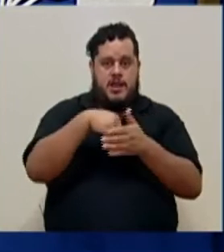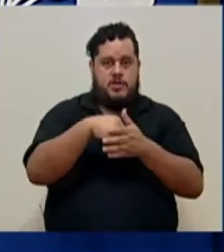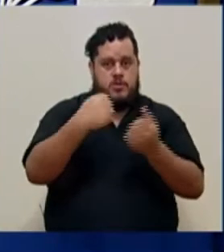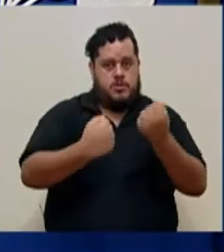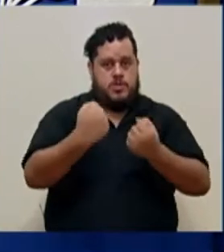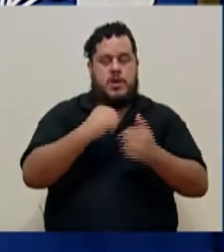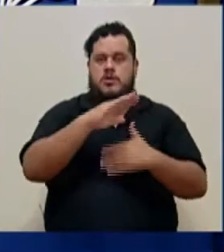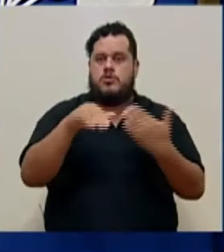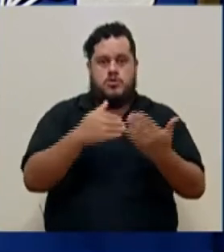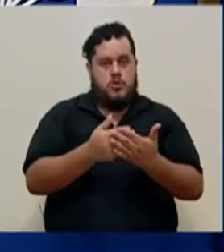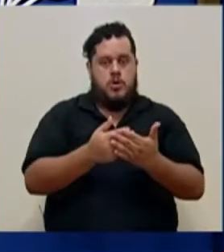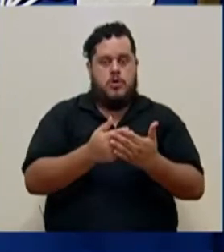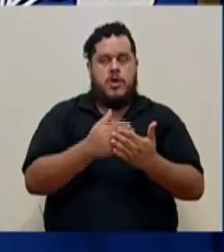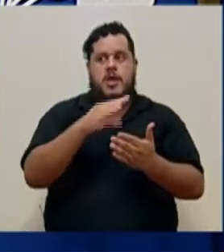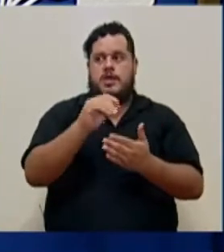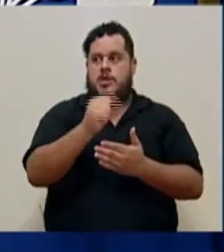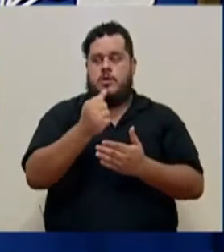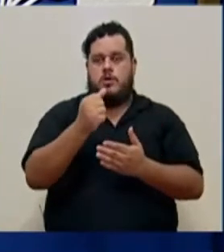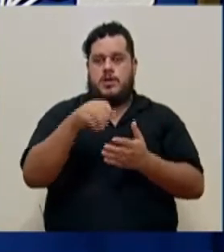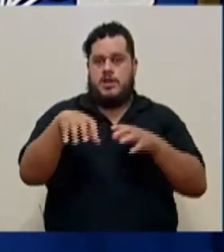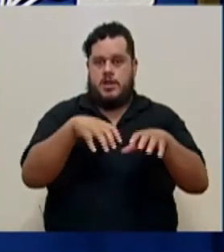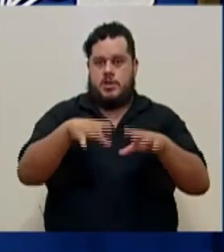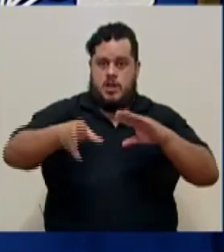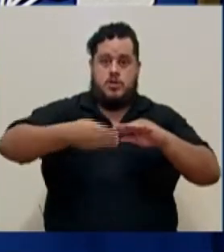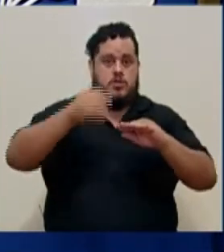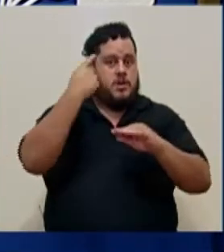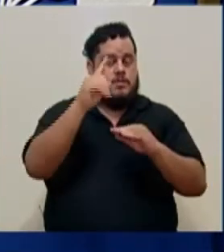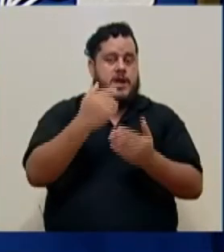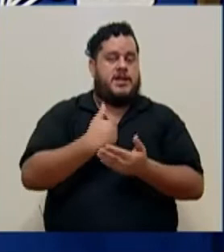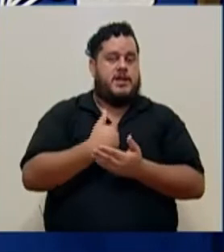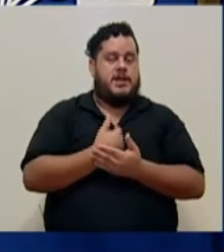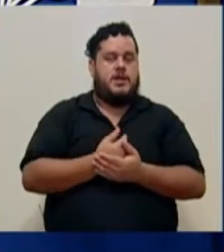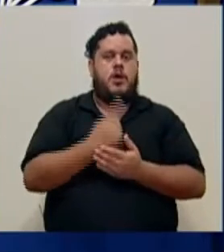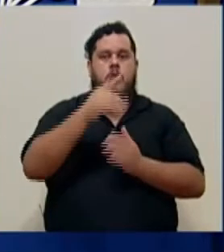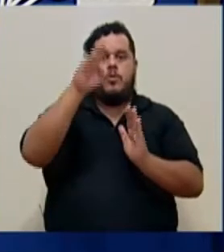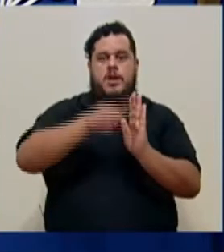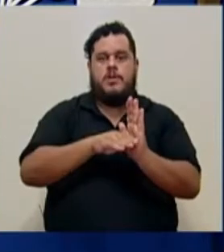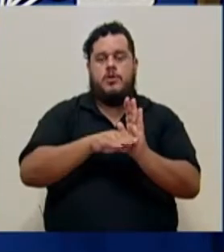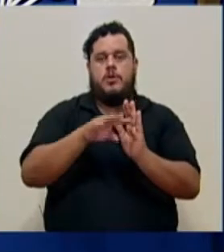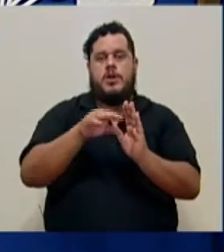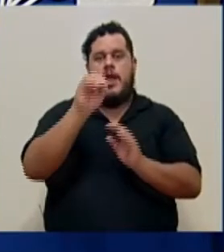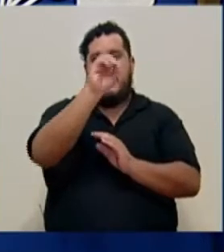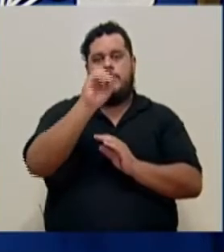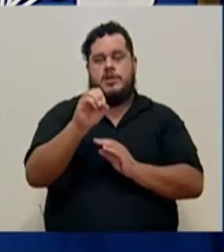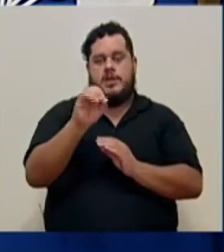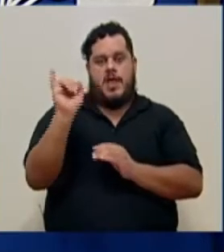vehicular, todo y otras acciones suman para que haya una menor tasa de